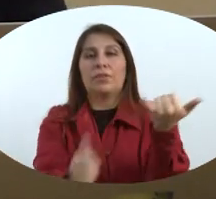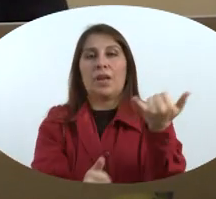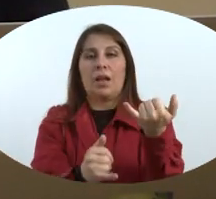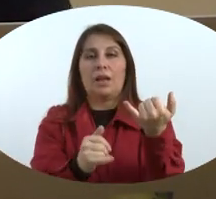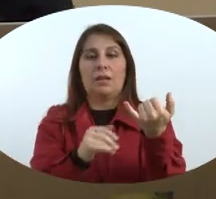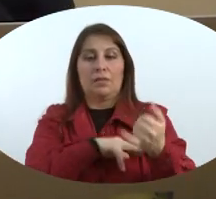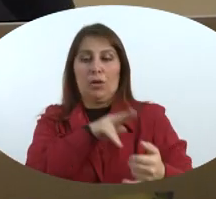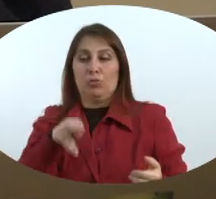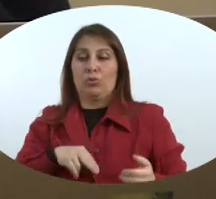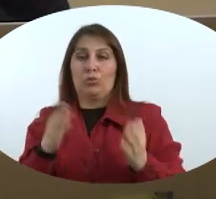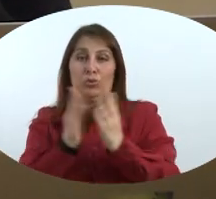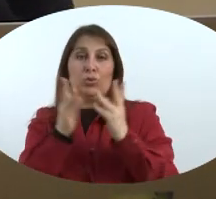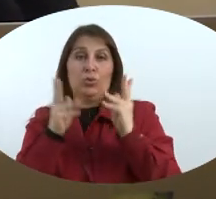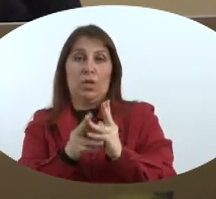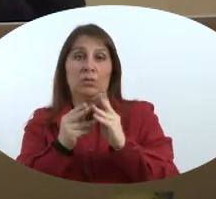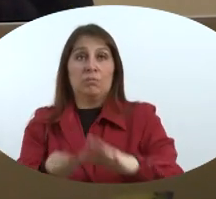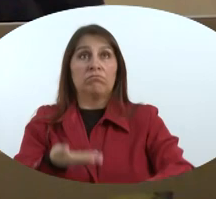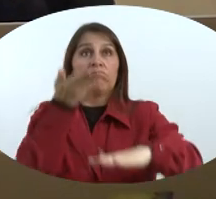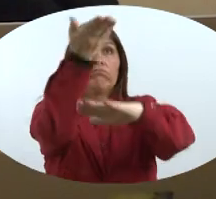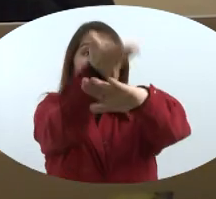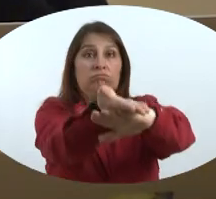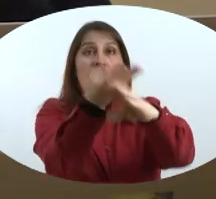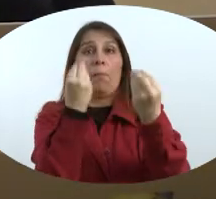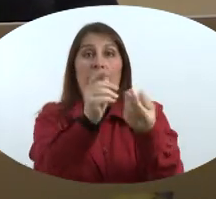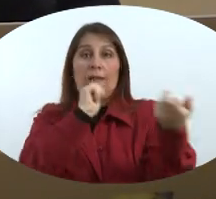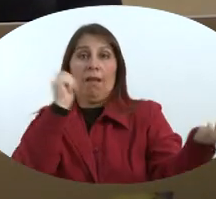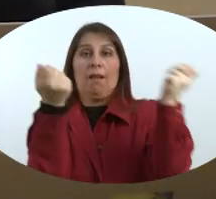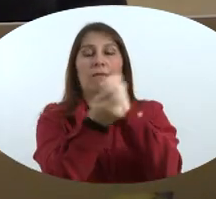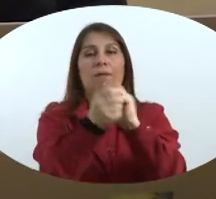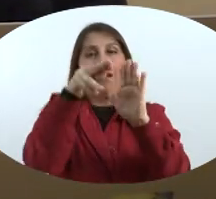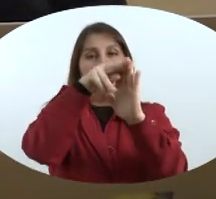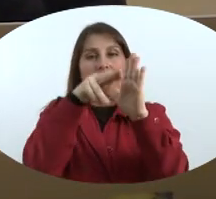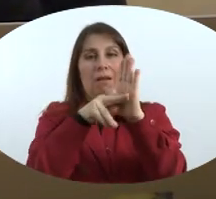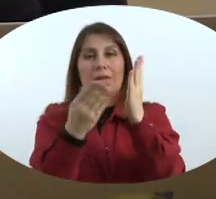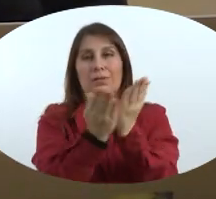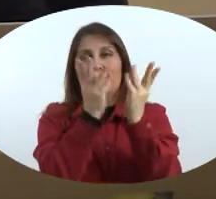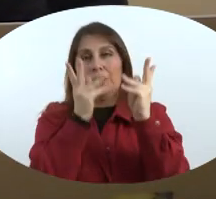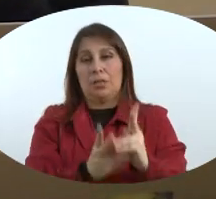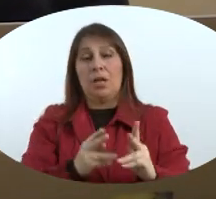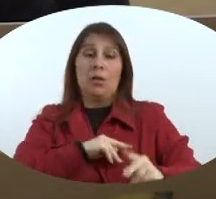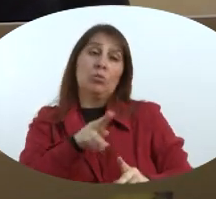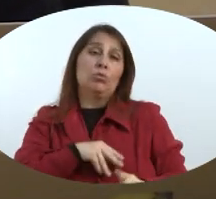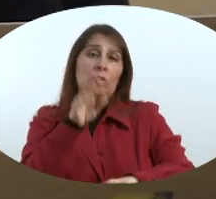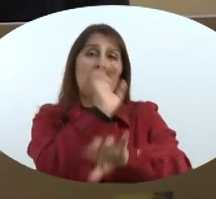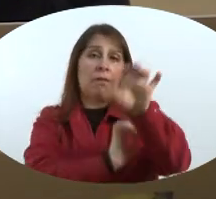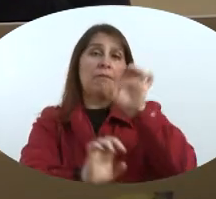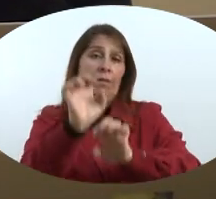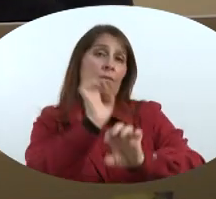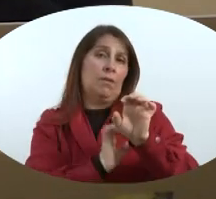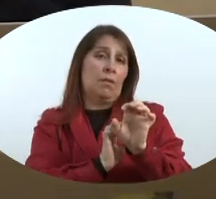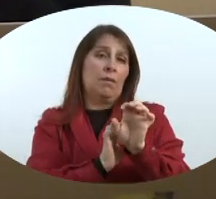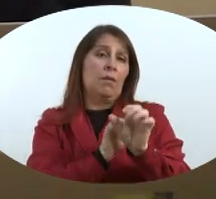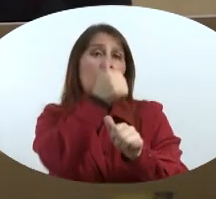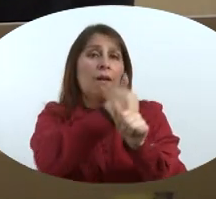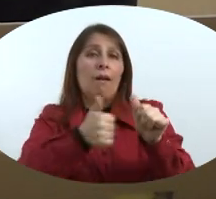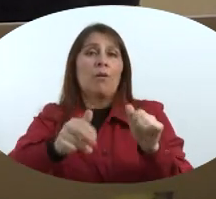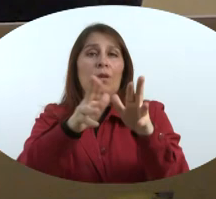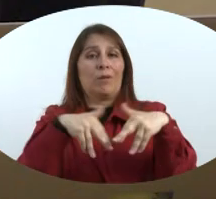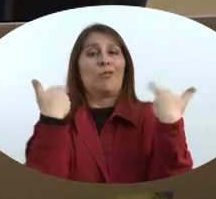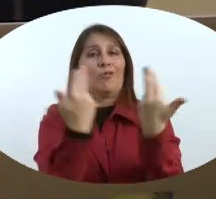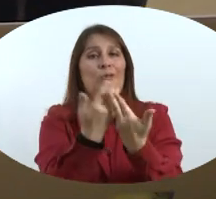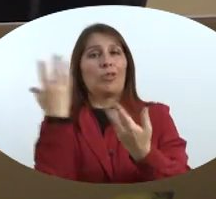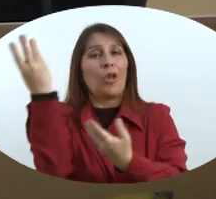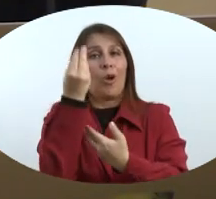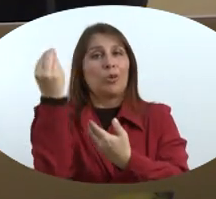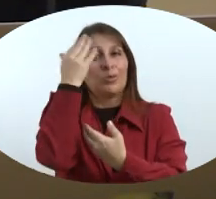llegaríamos como estamento estudiantil que nosotros desde la representación pues defenderíamos en cada una de las sesiones del